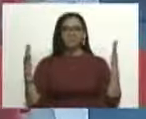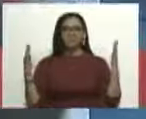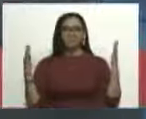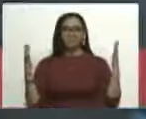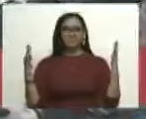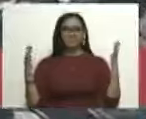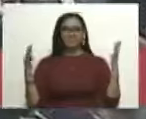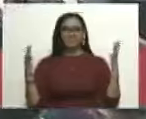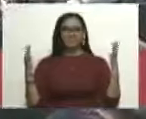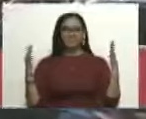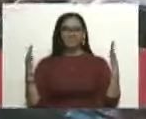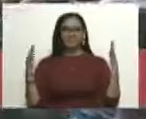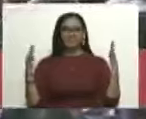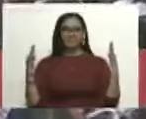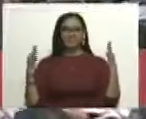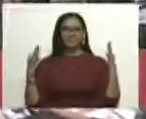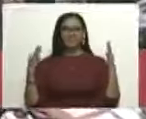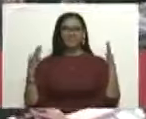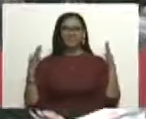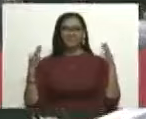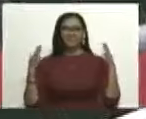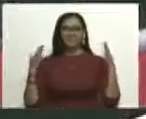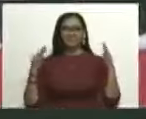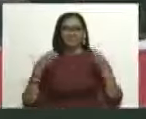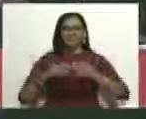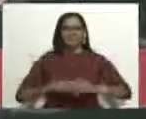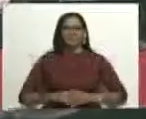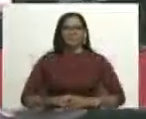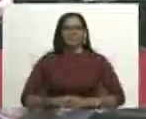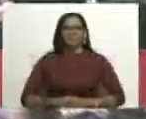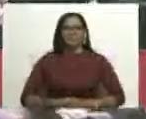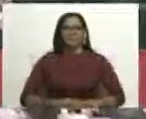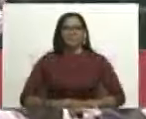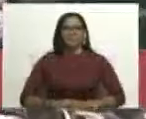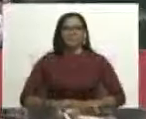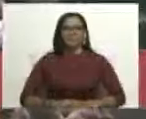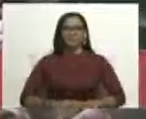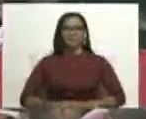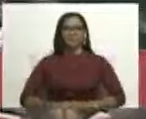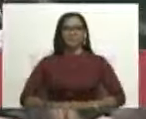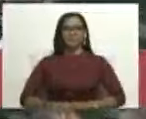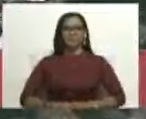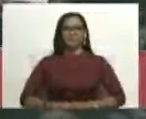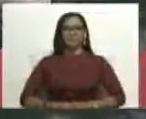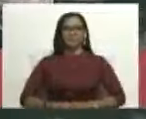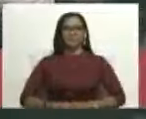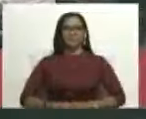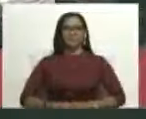Thank you.